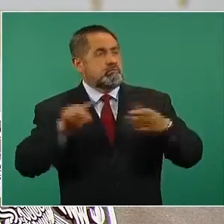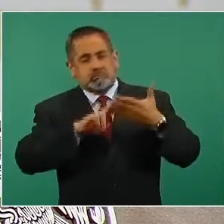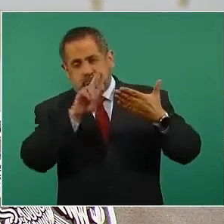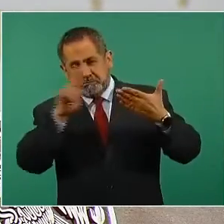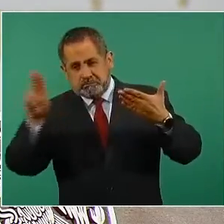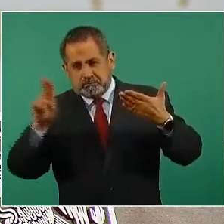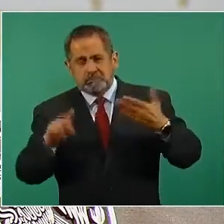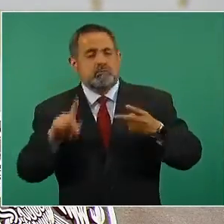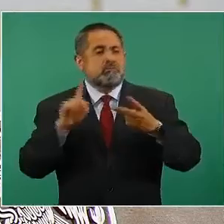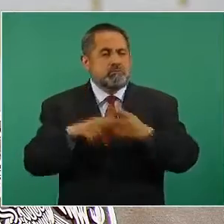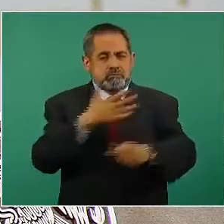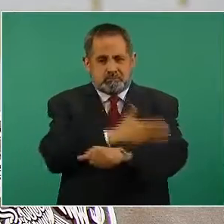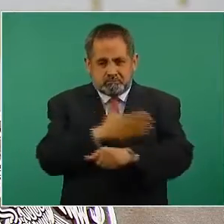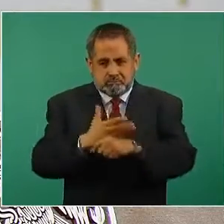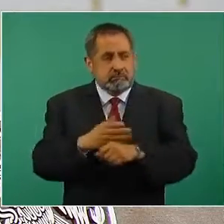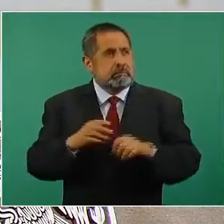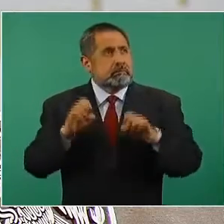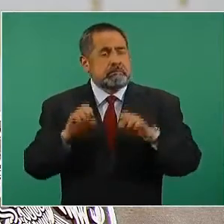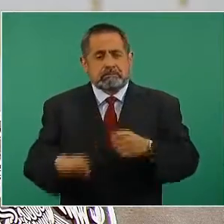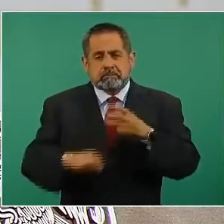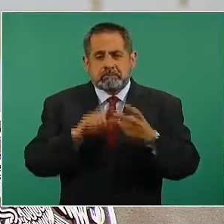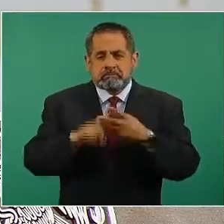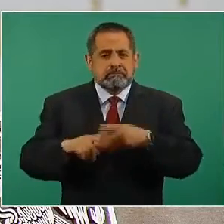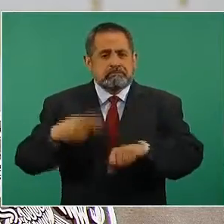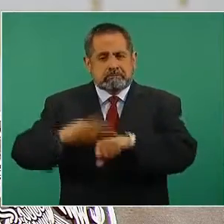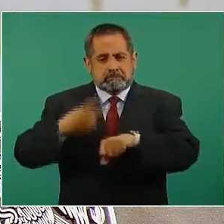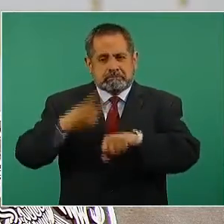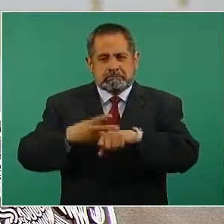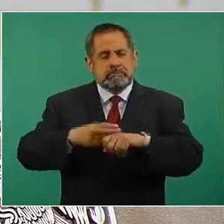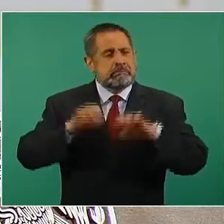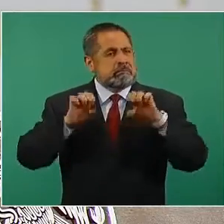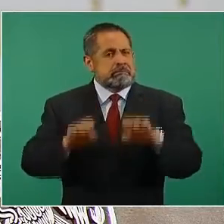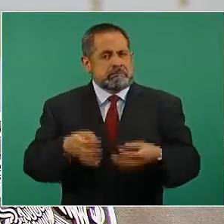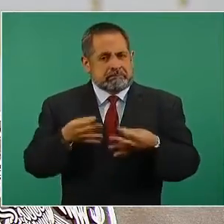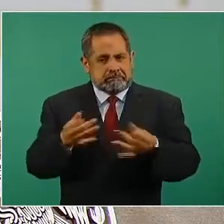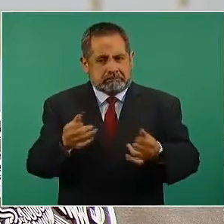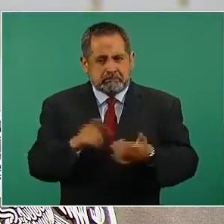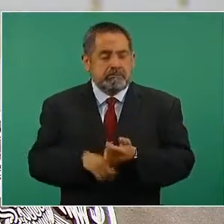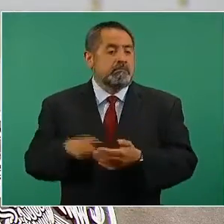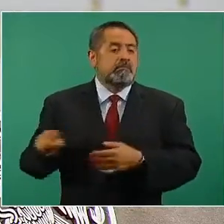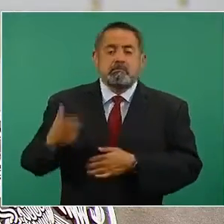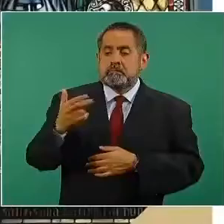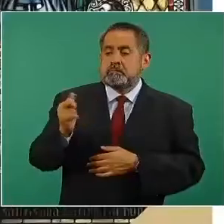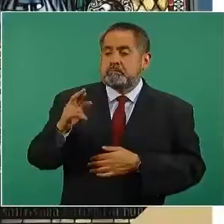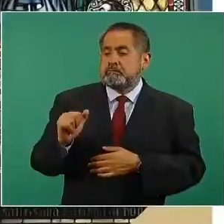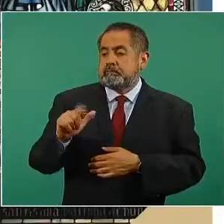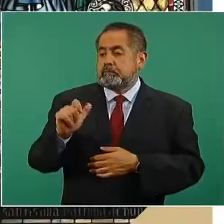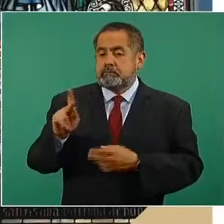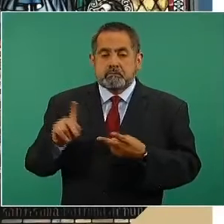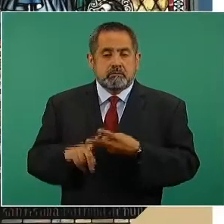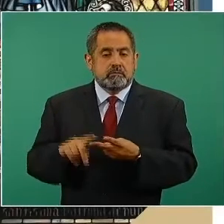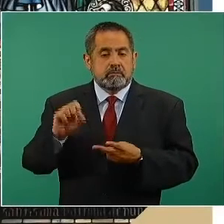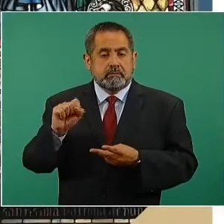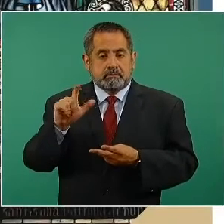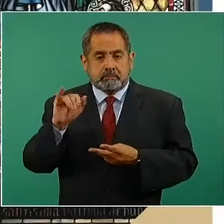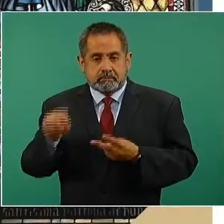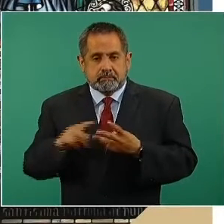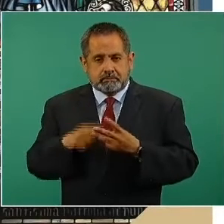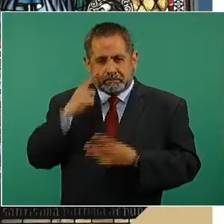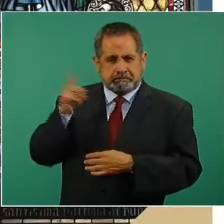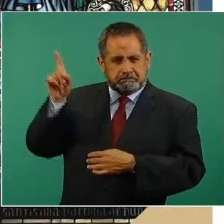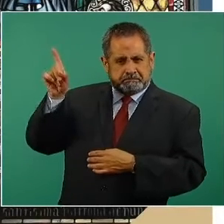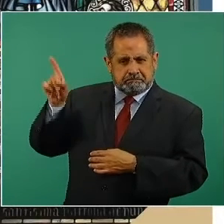como retablos, como vitrales, y pues aquí está la Fundación Harpelú, la Fundación Carlos Slim, la Universidad de Roma